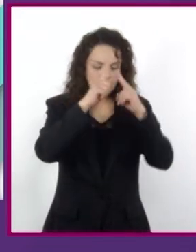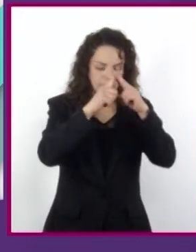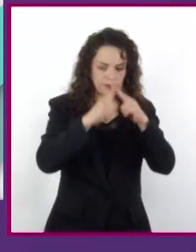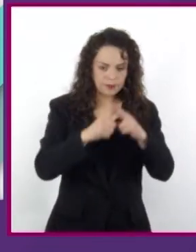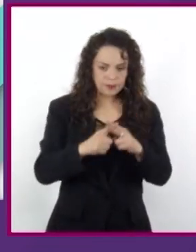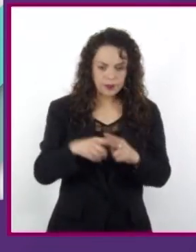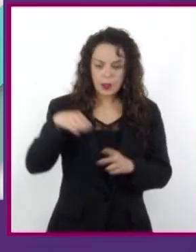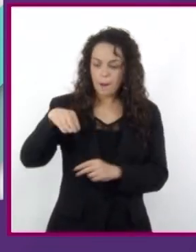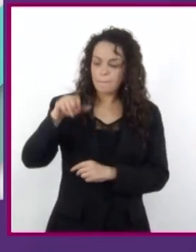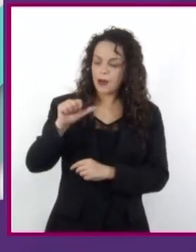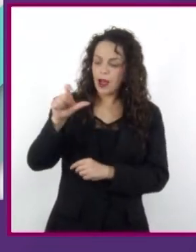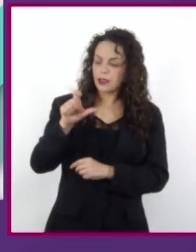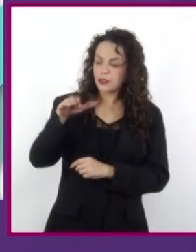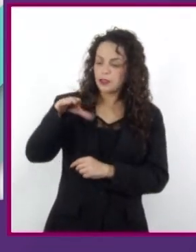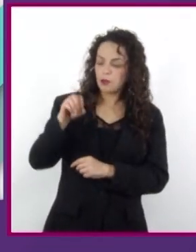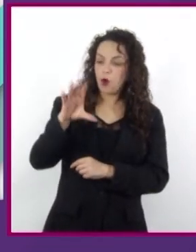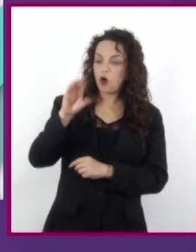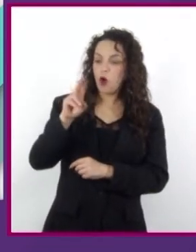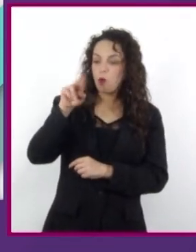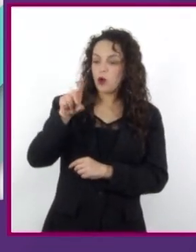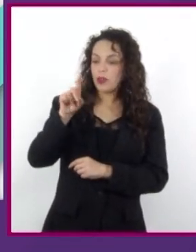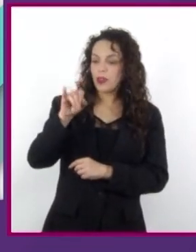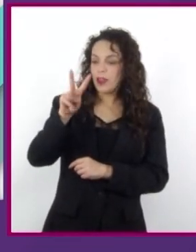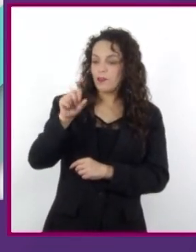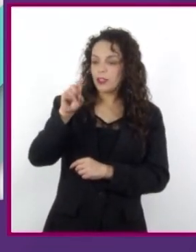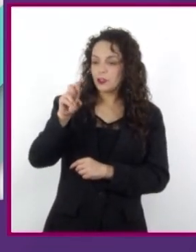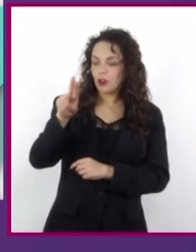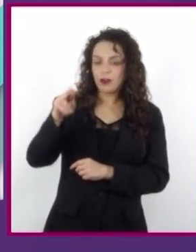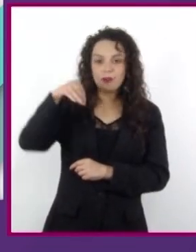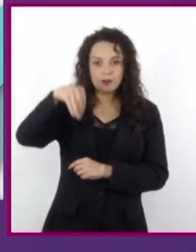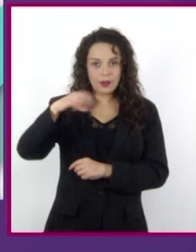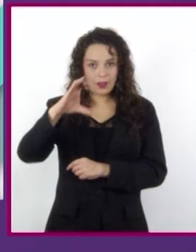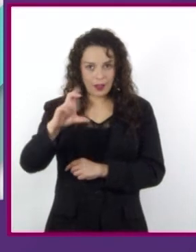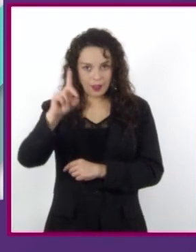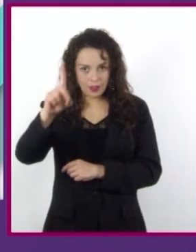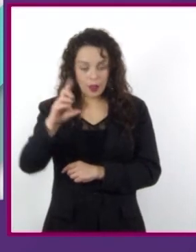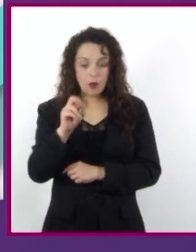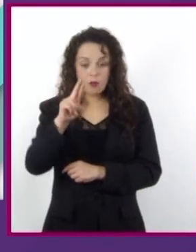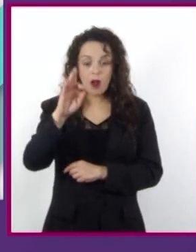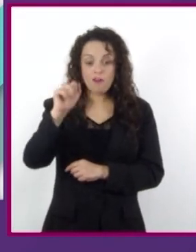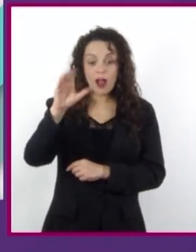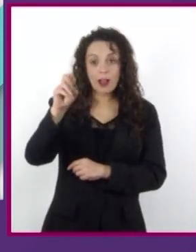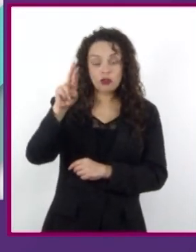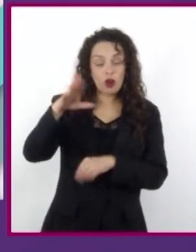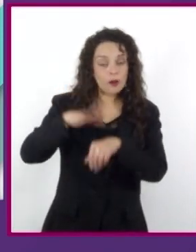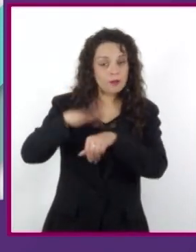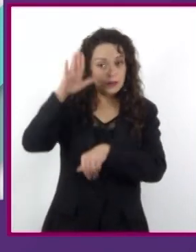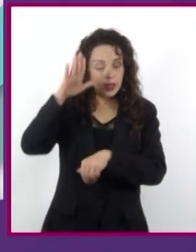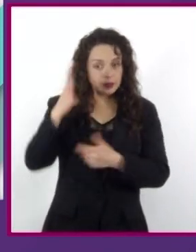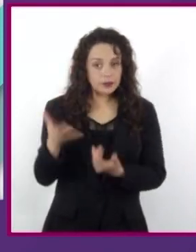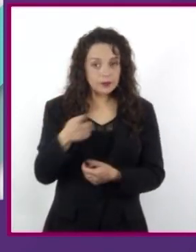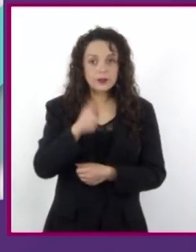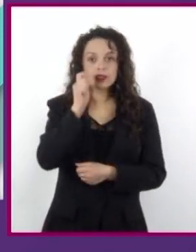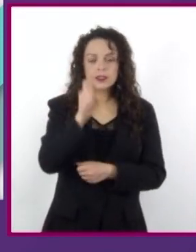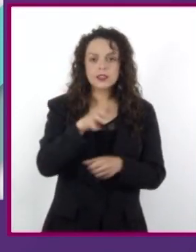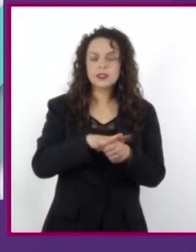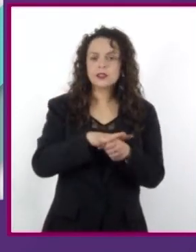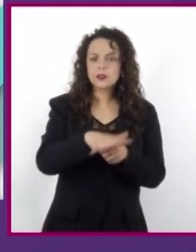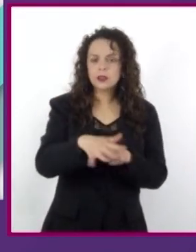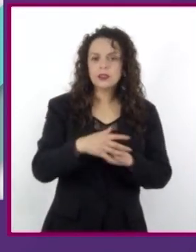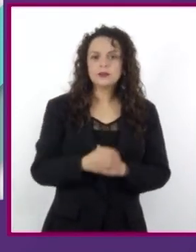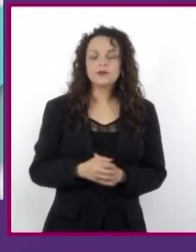máximo común divisor por la descomposición de factores, teniendo que el máximo común divisor